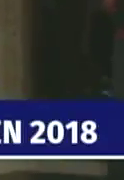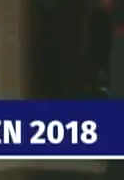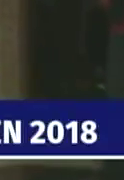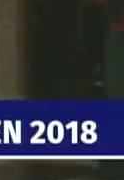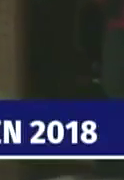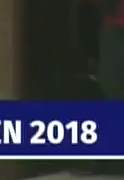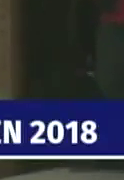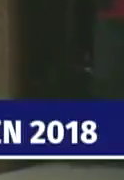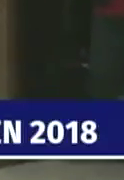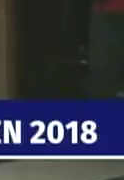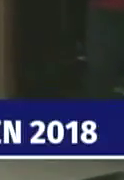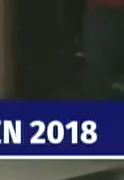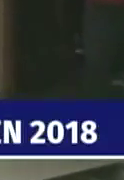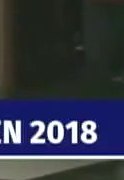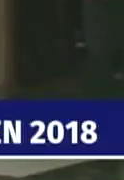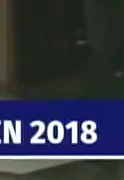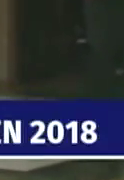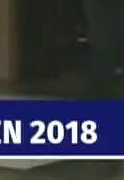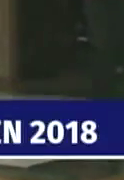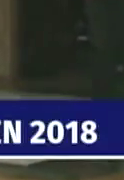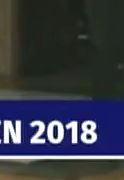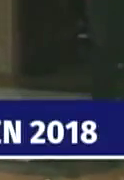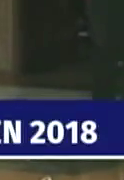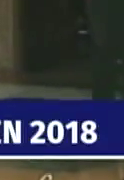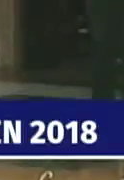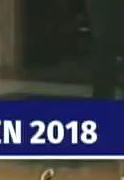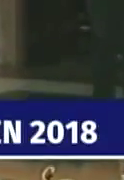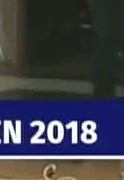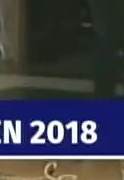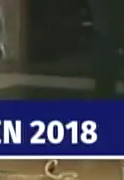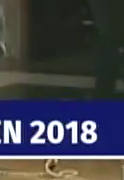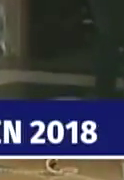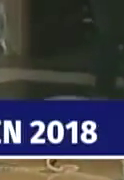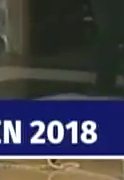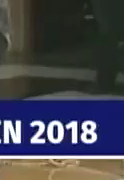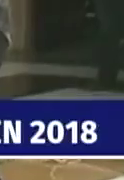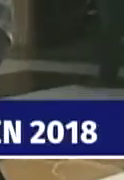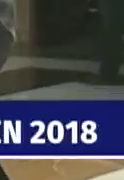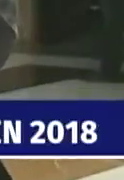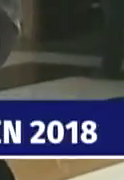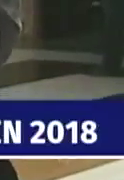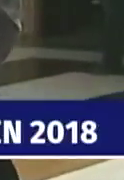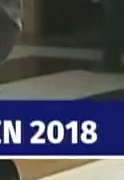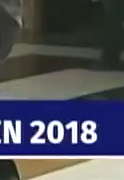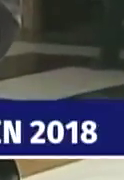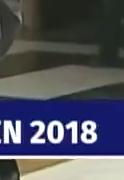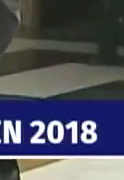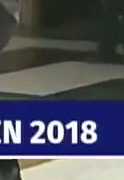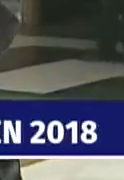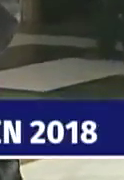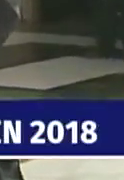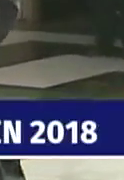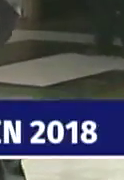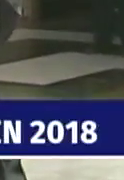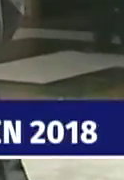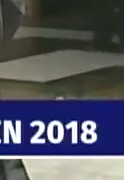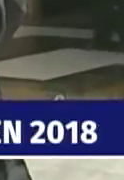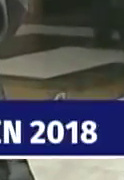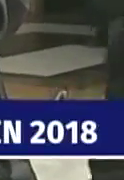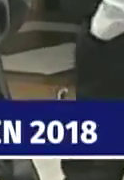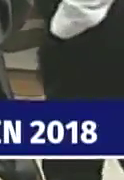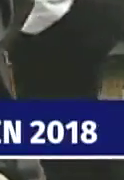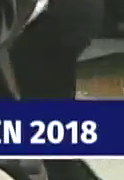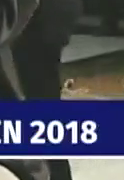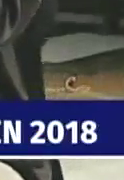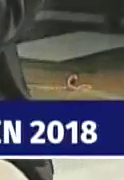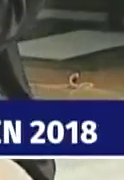y vemos además que continúa el presidente Nicolás Maduro Moros a lo que será el podium central, y nosotros vamos a disfrutar